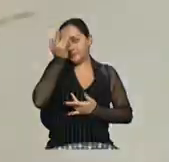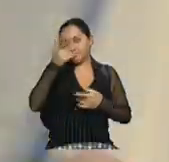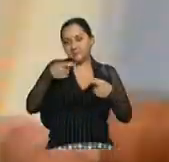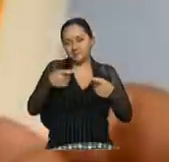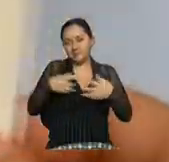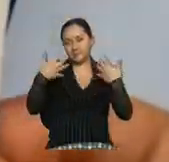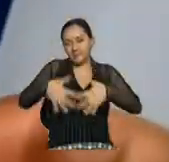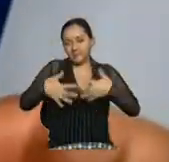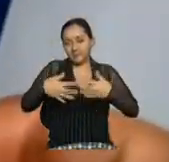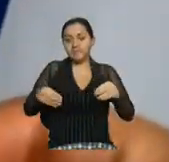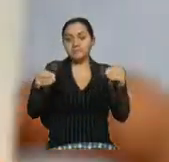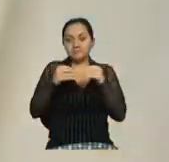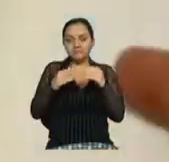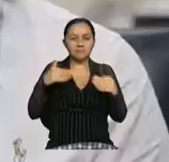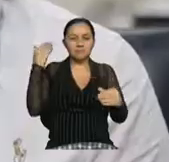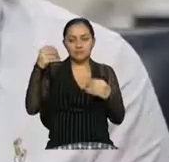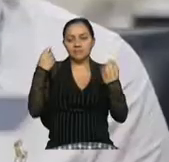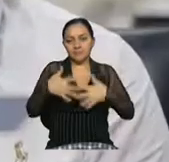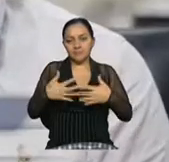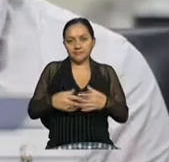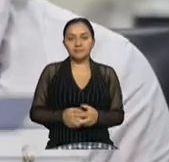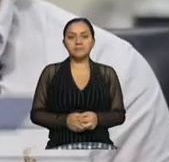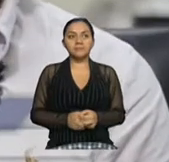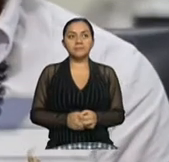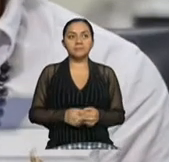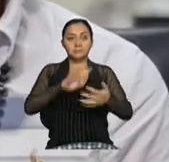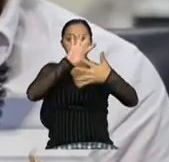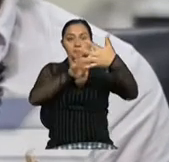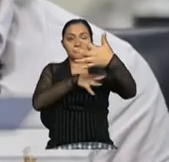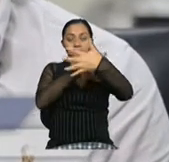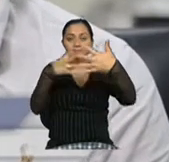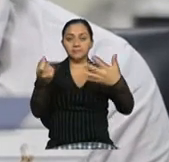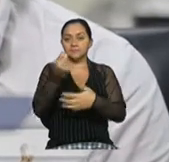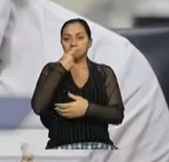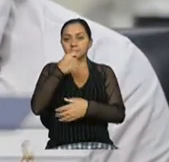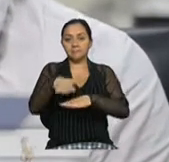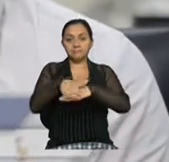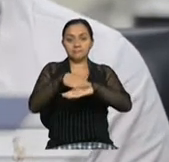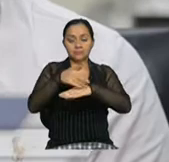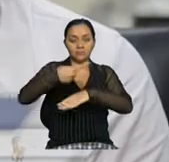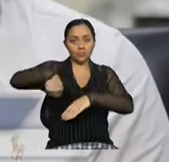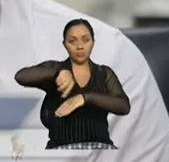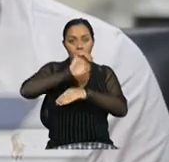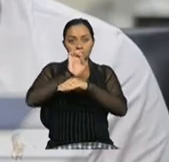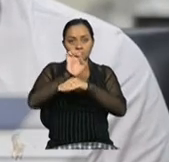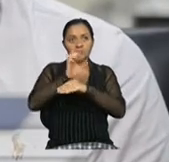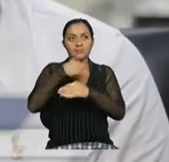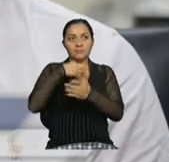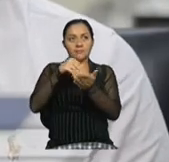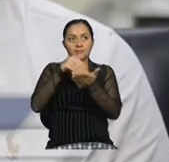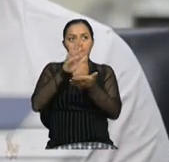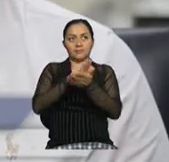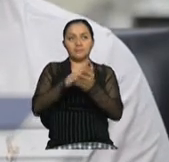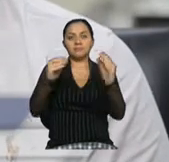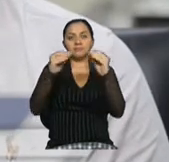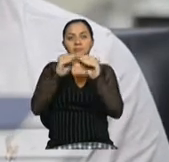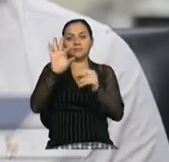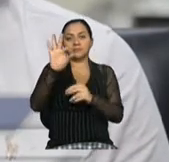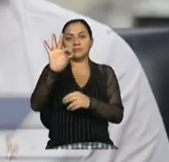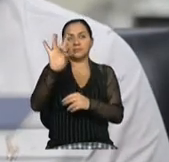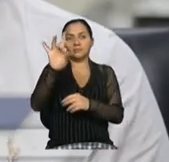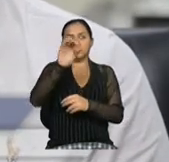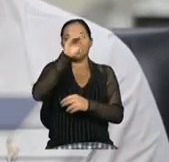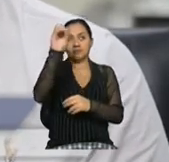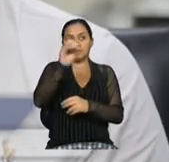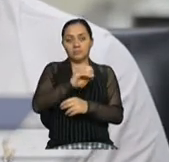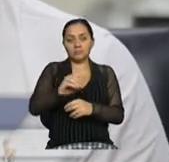que pueden ser de muy alto costo. El Cuadro Nacional de Medicamentos Básicos del Ecuador contempla más del